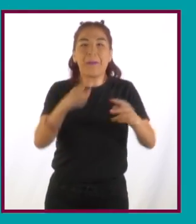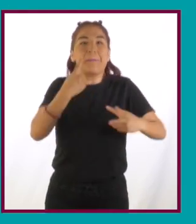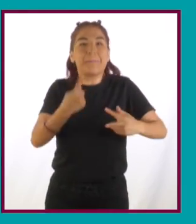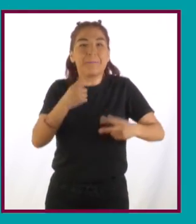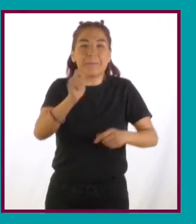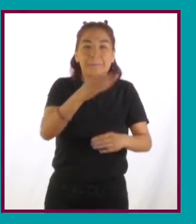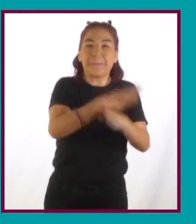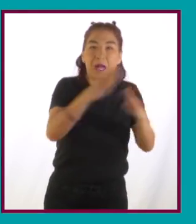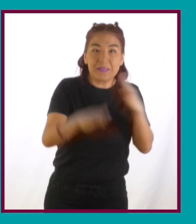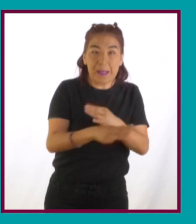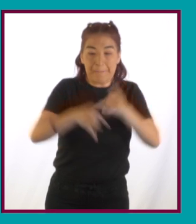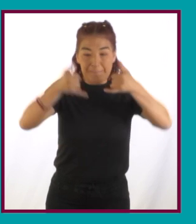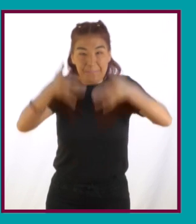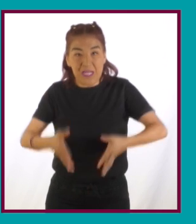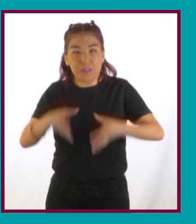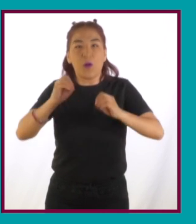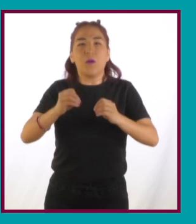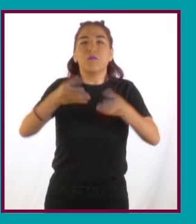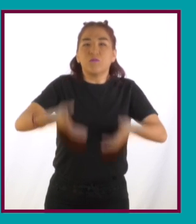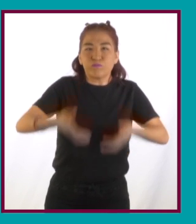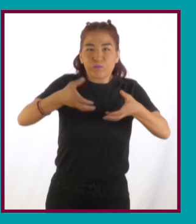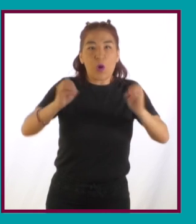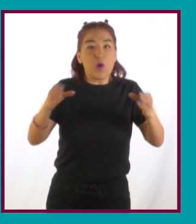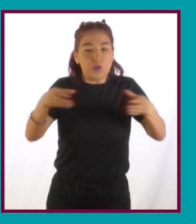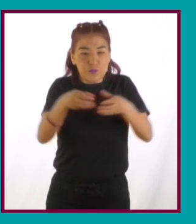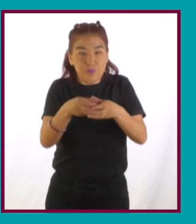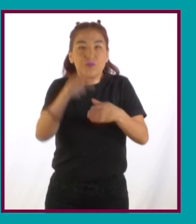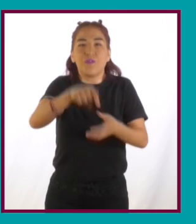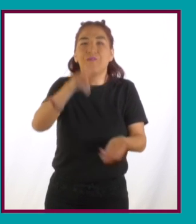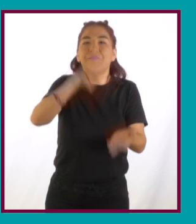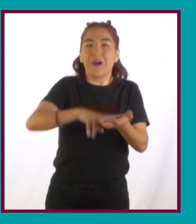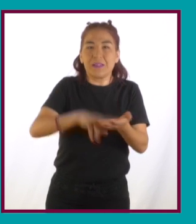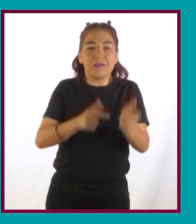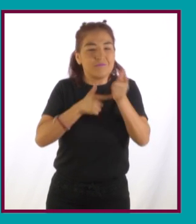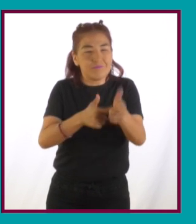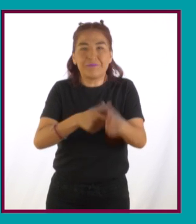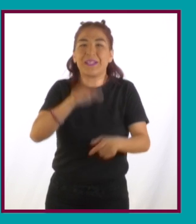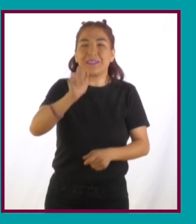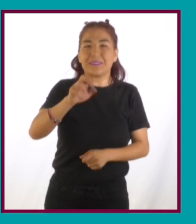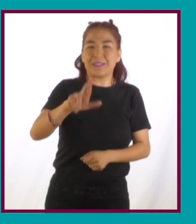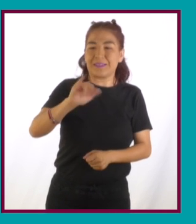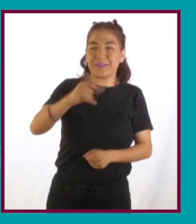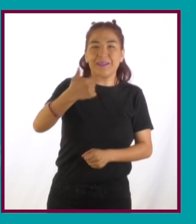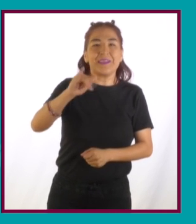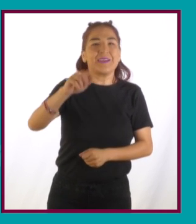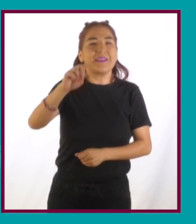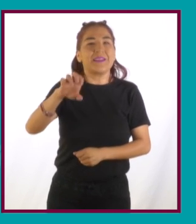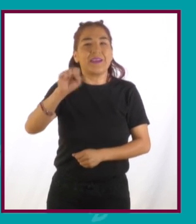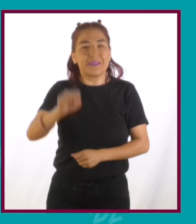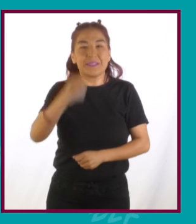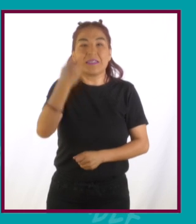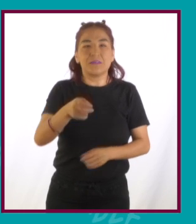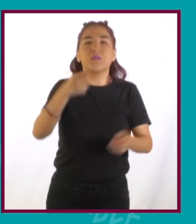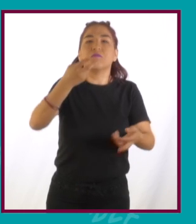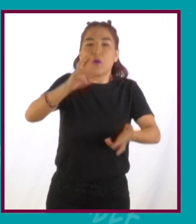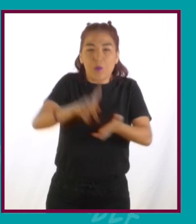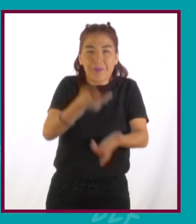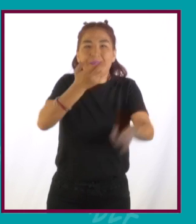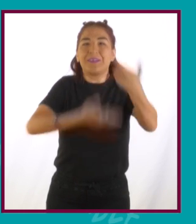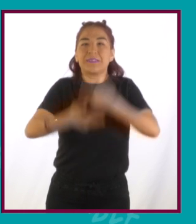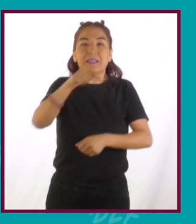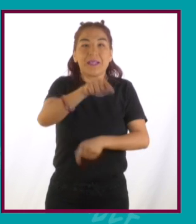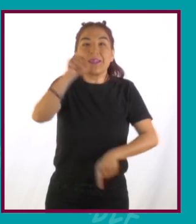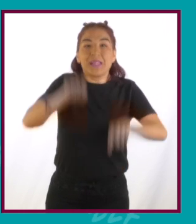de diferente material, grosor o tamaño, en la fórmula vamos a sustituir su valor por una constante de rigidez, también llamada